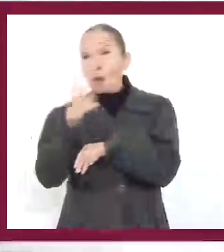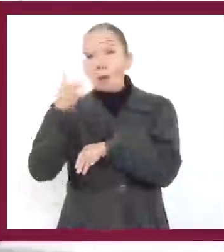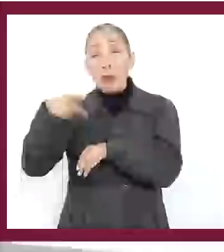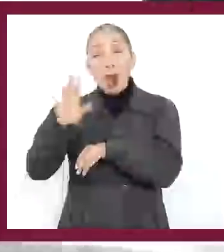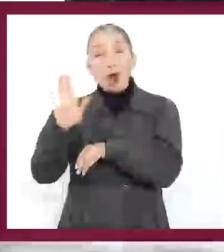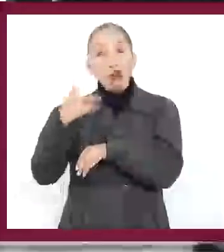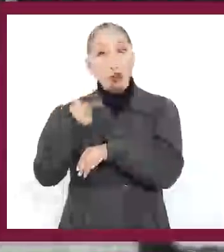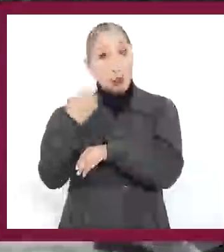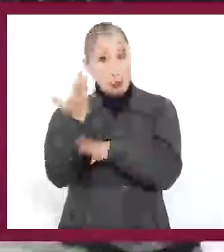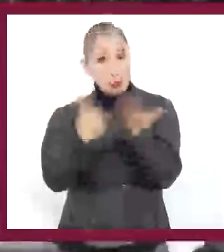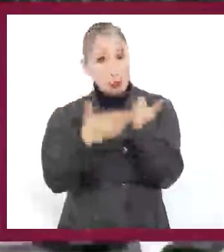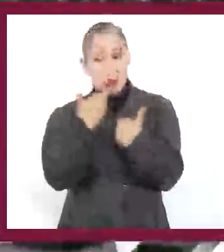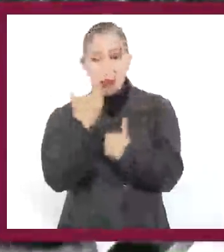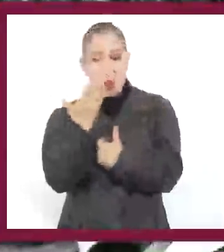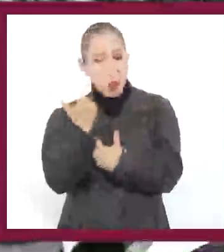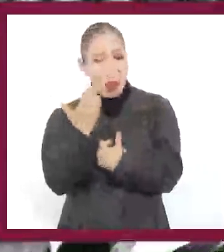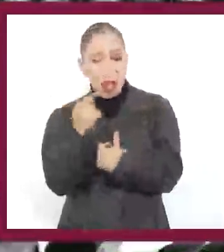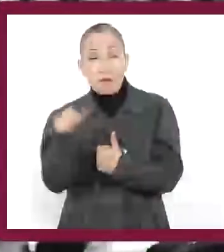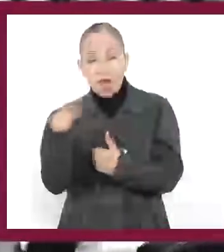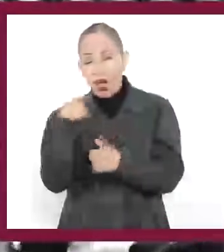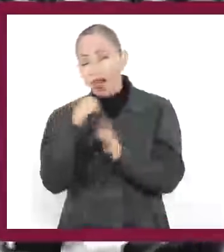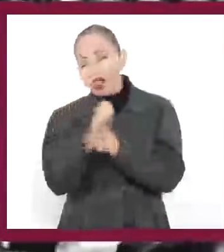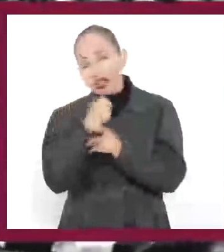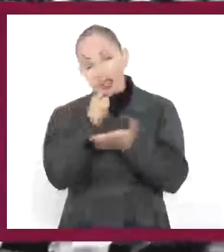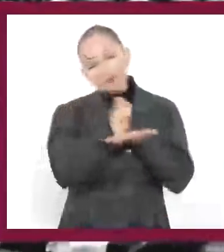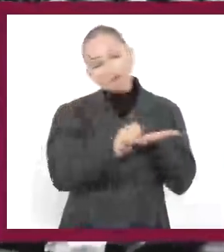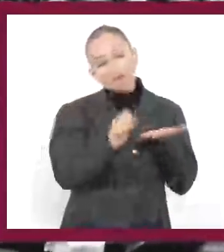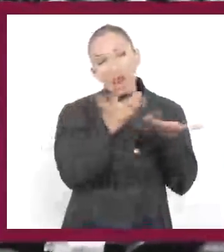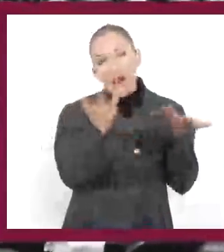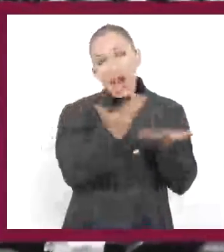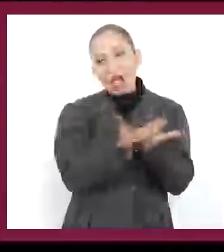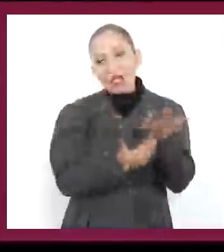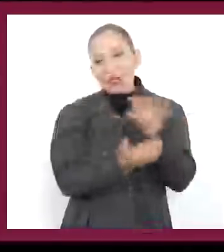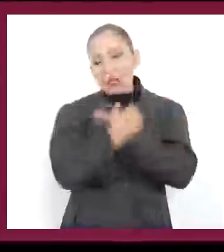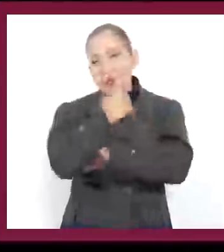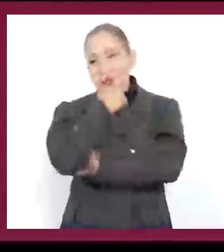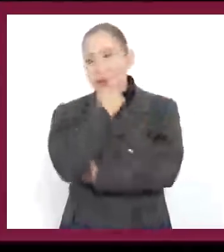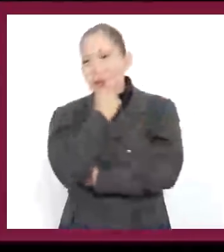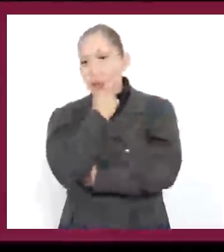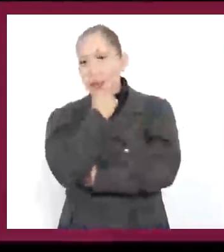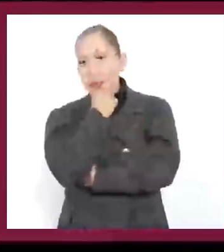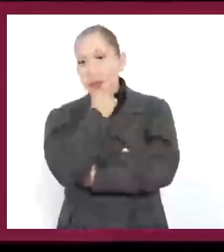que su carrera no fue muy exitosa, así que se dedicó a la escritura.